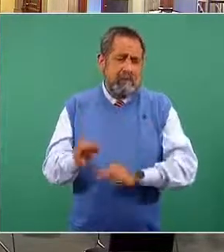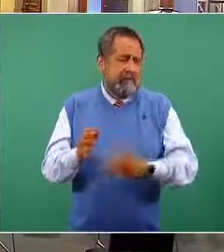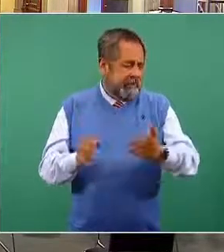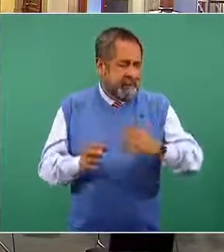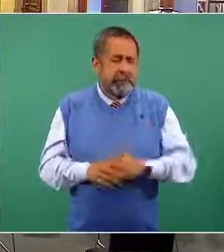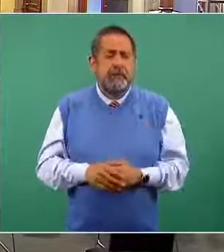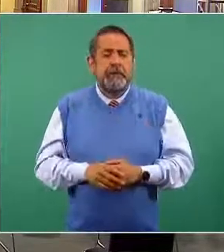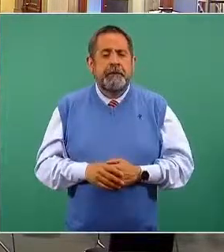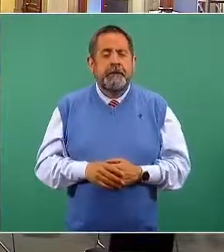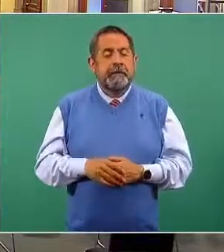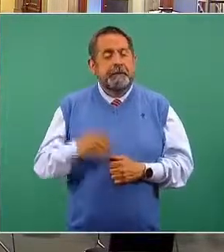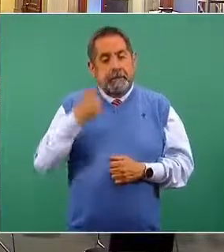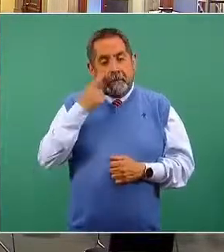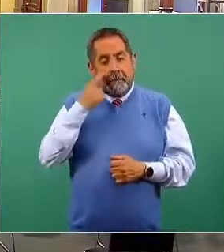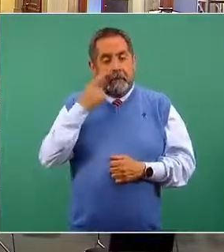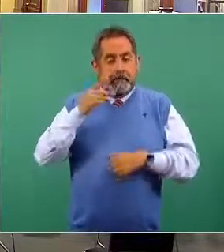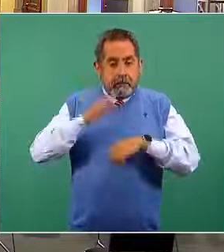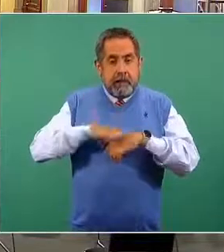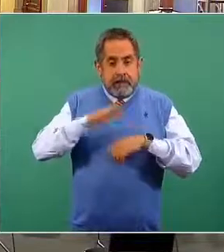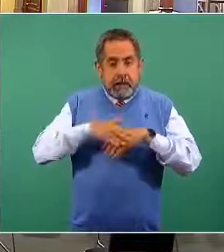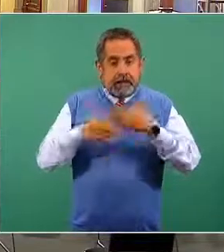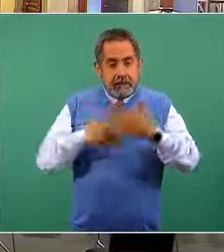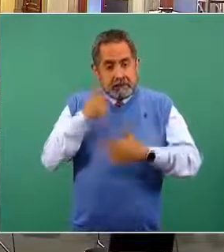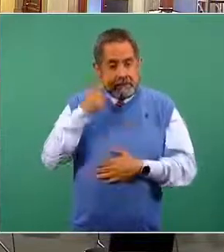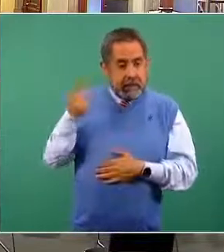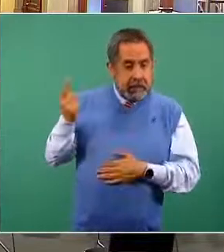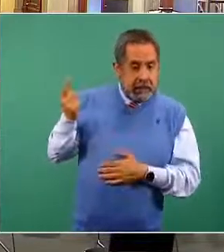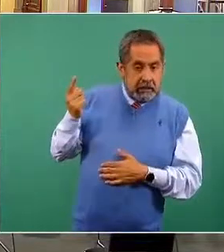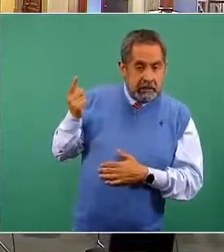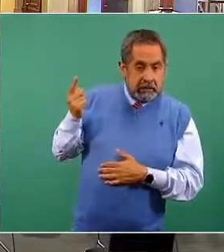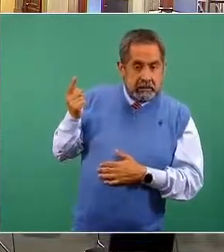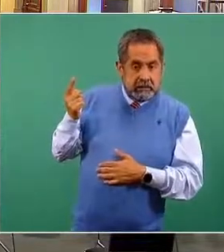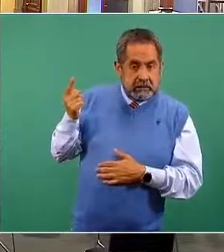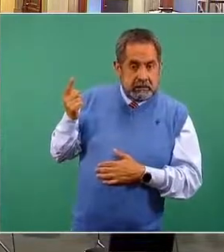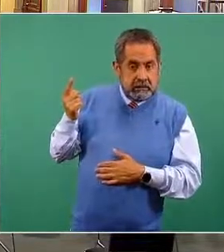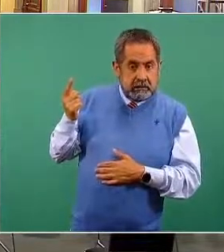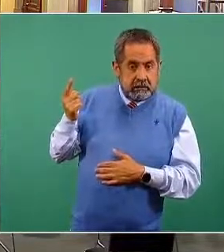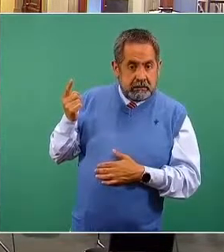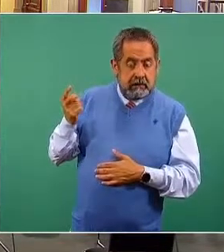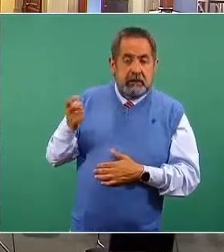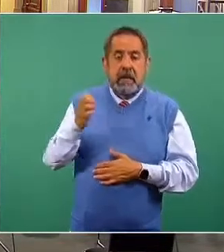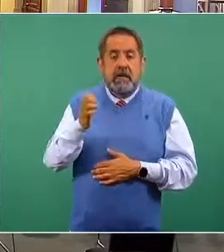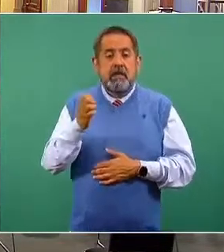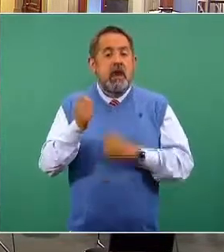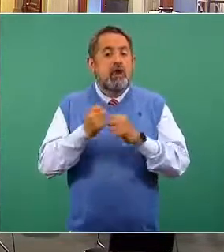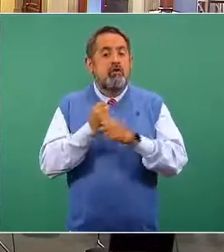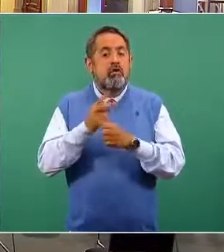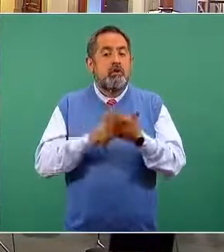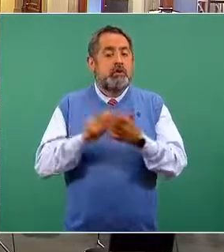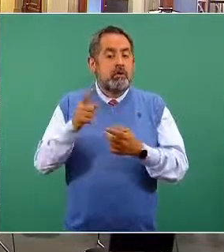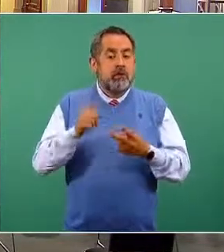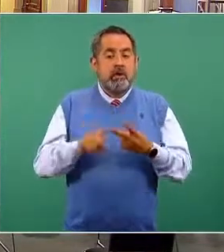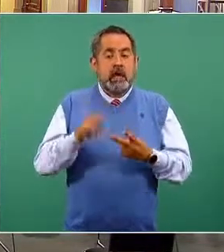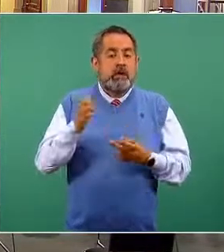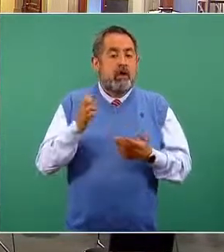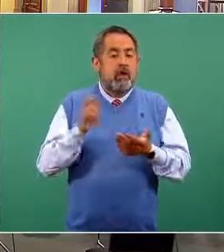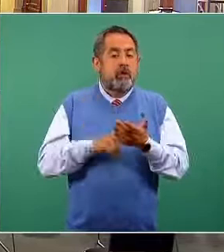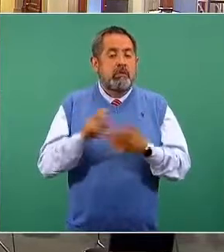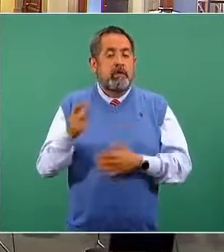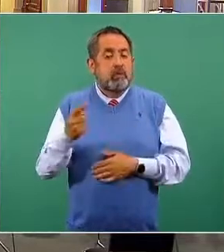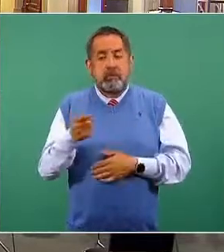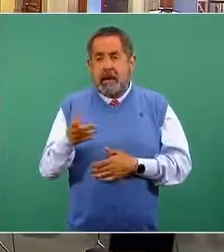Subimos para ver otros más antiguos, paramos tantito, enero de 2021, enero de